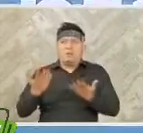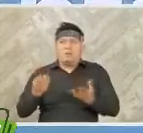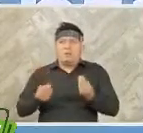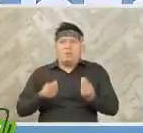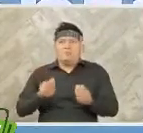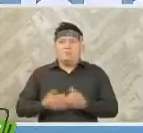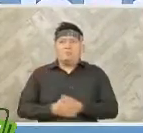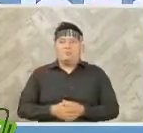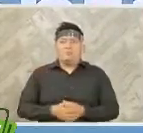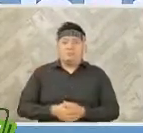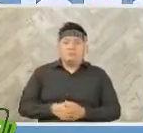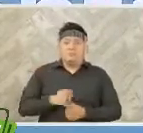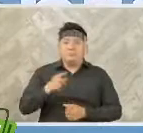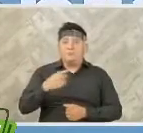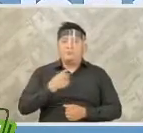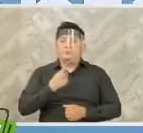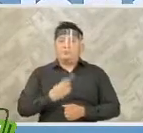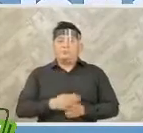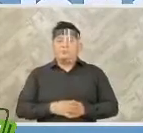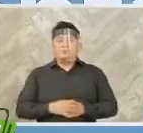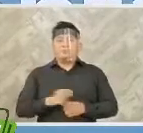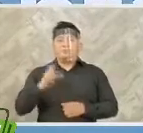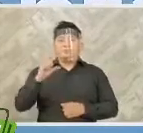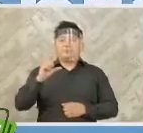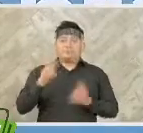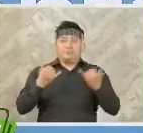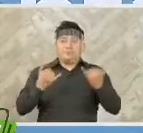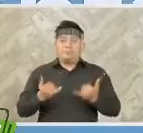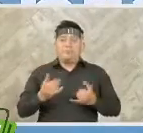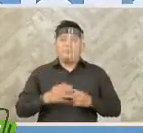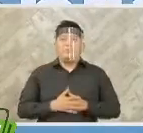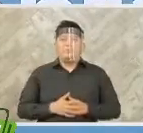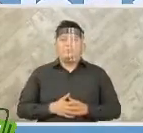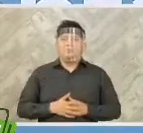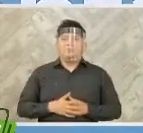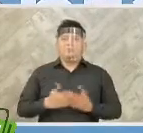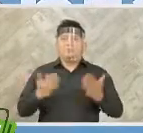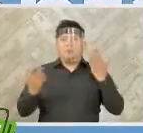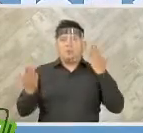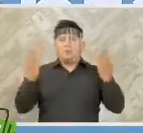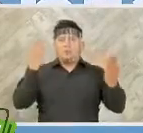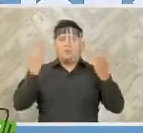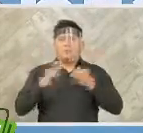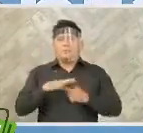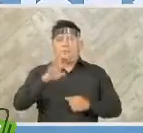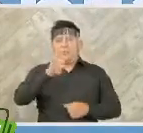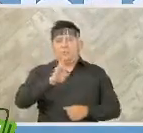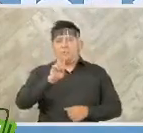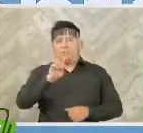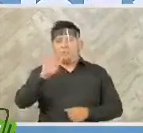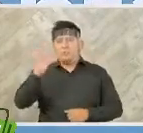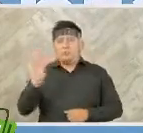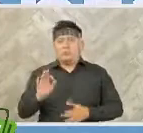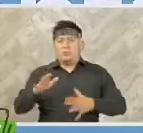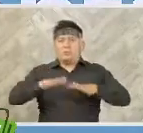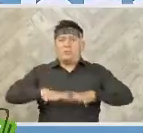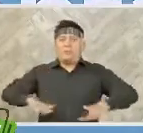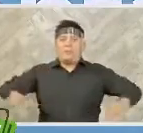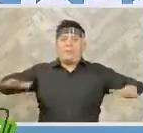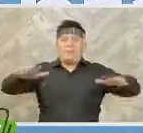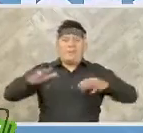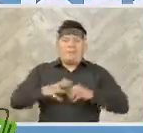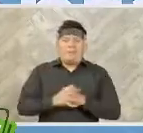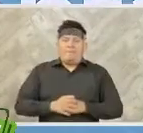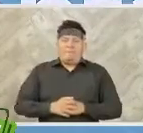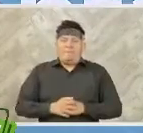Viviana, como bien lo mencionabas, Cúcuta hoy representa, la zona rural representa el 92% del área, y aún